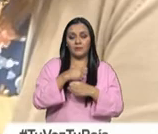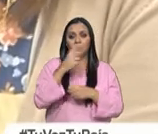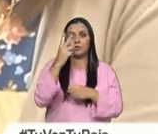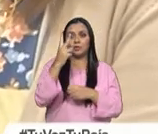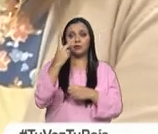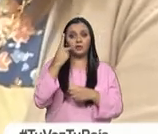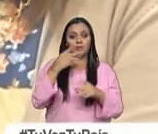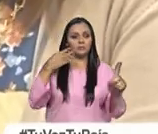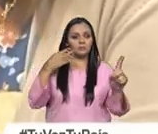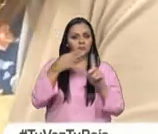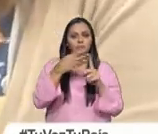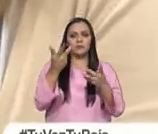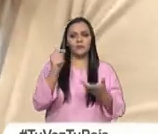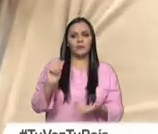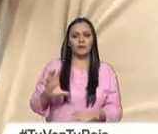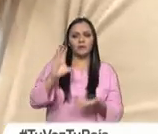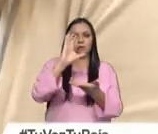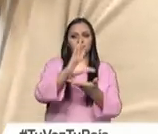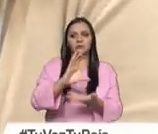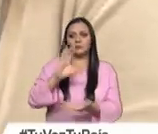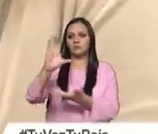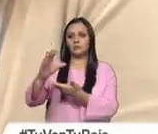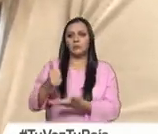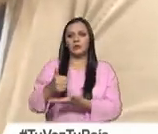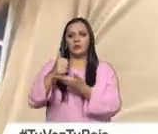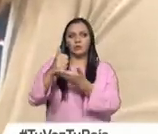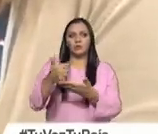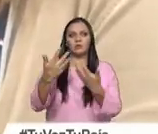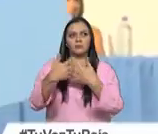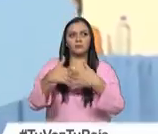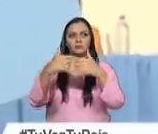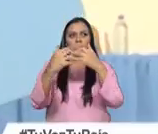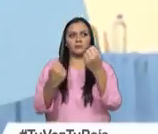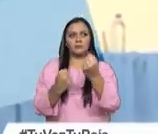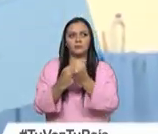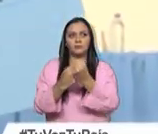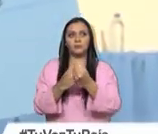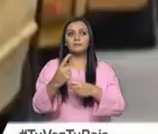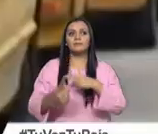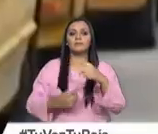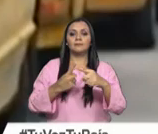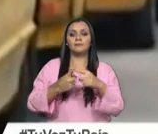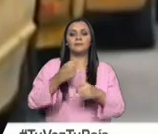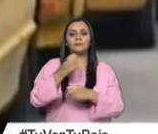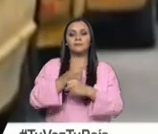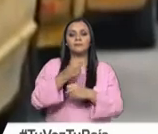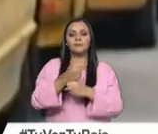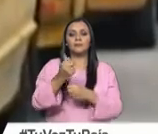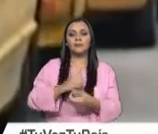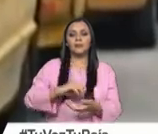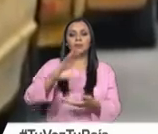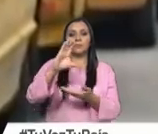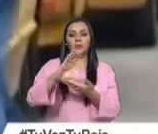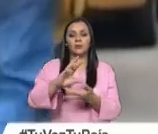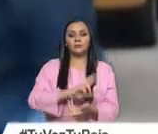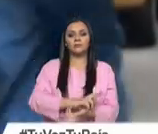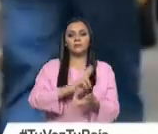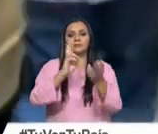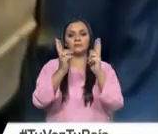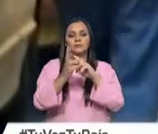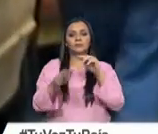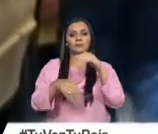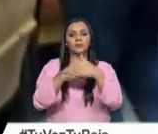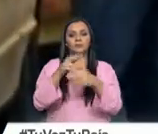a los clientes y diciéndoles que estábamos ahí para apoyarles. Además, trabajó con el financiamiento para la renovación de unidades